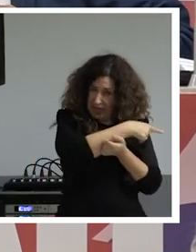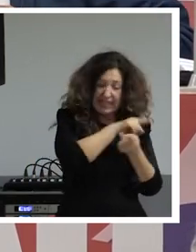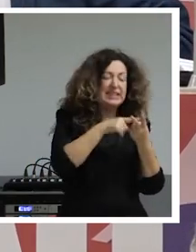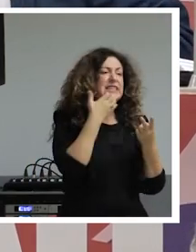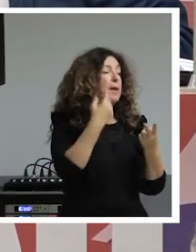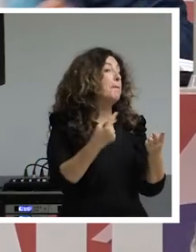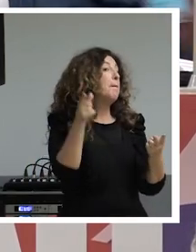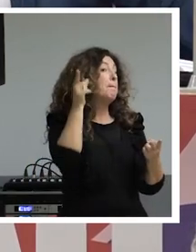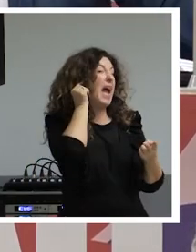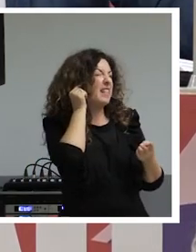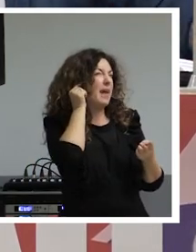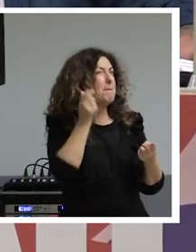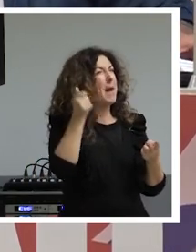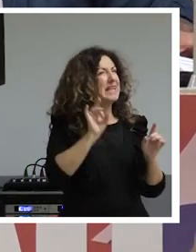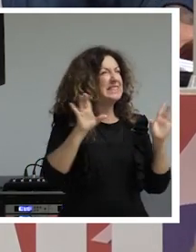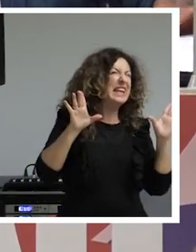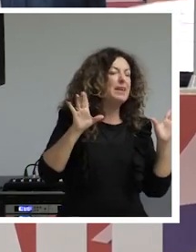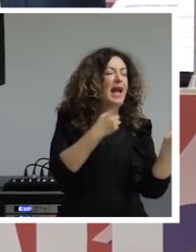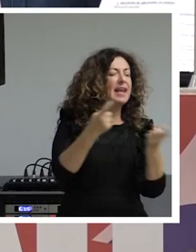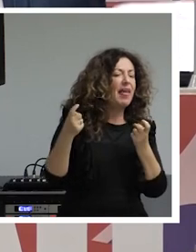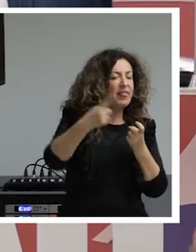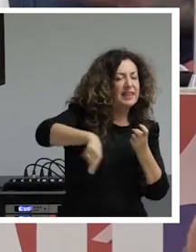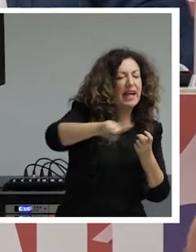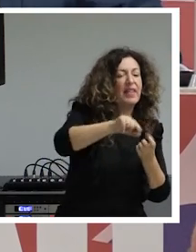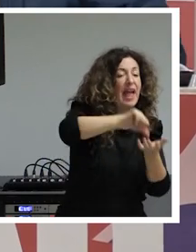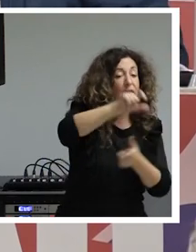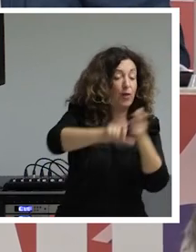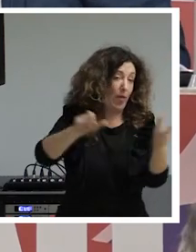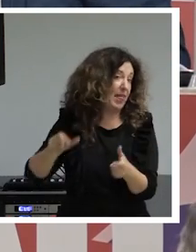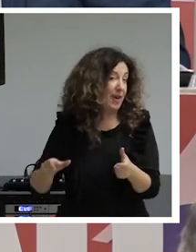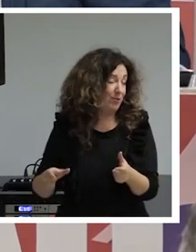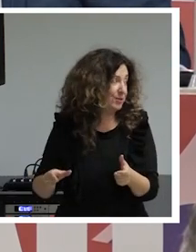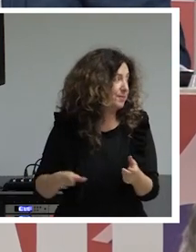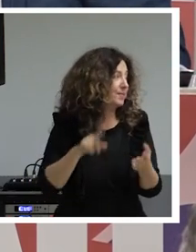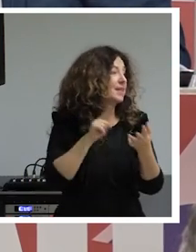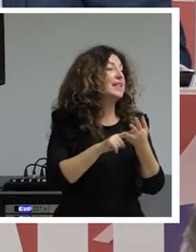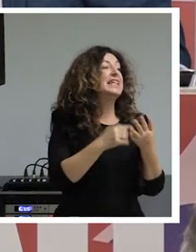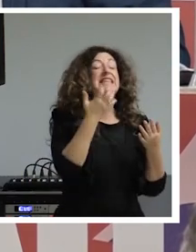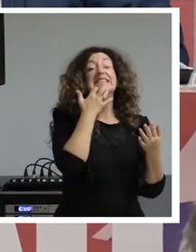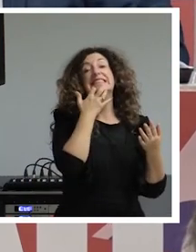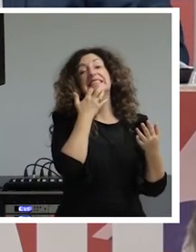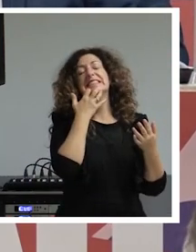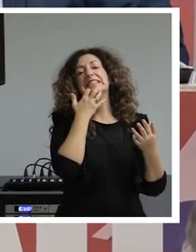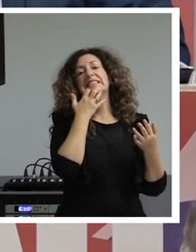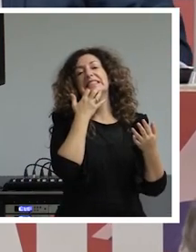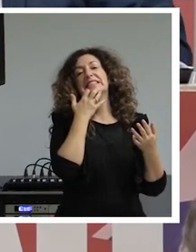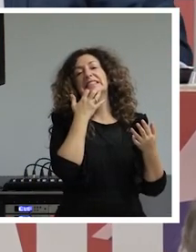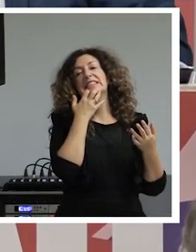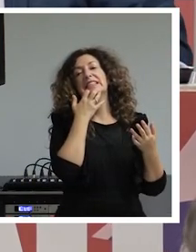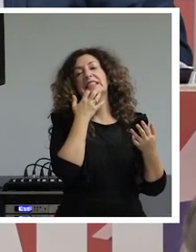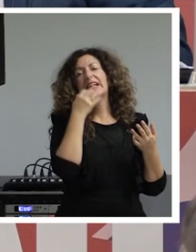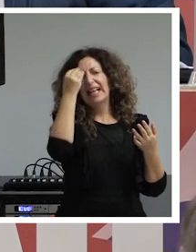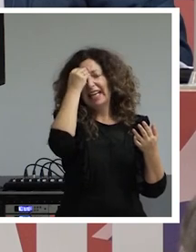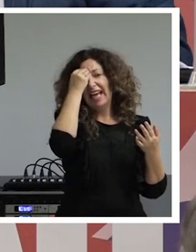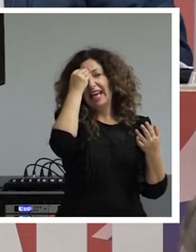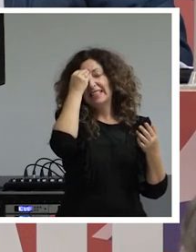cámara de representación territorial llega a él la voz de los municipios luego te preguntan también si tener